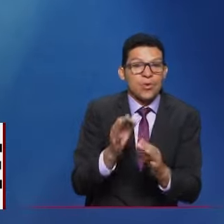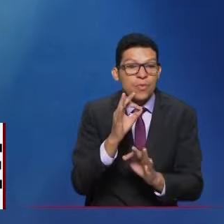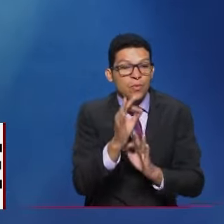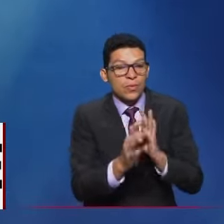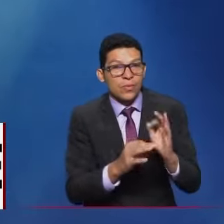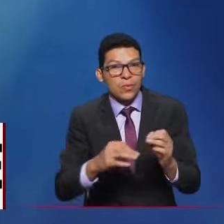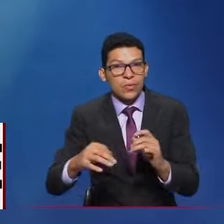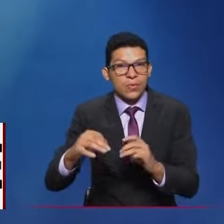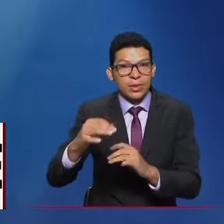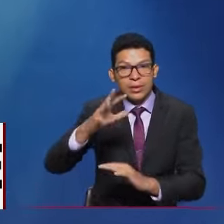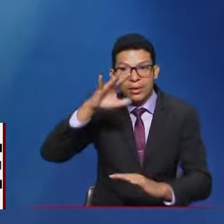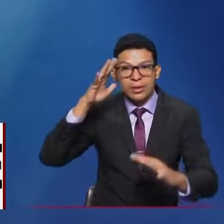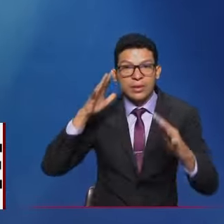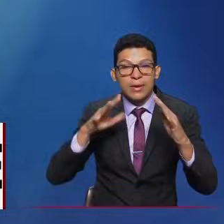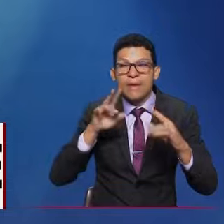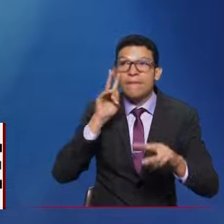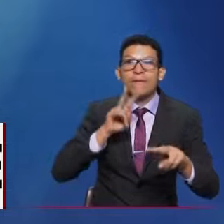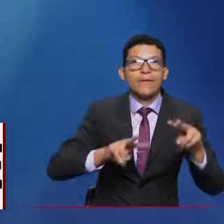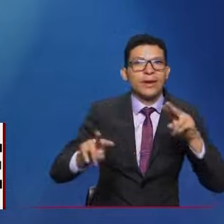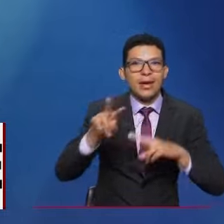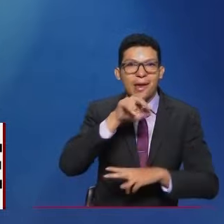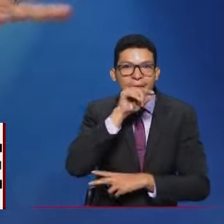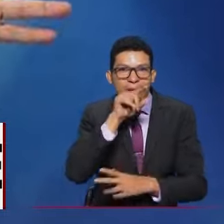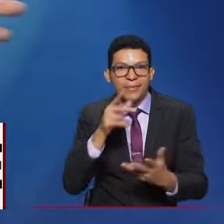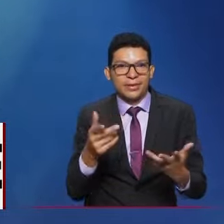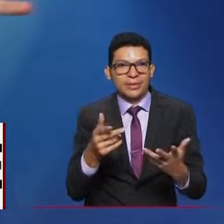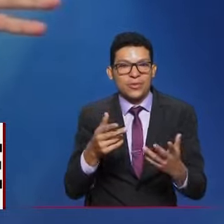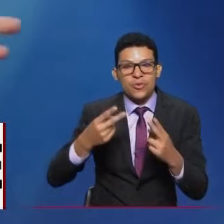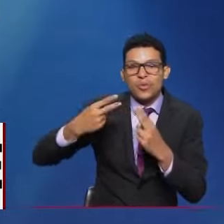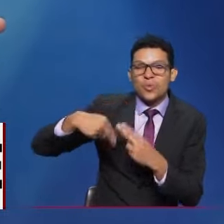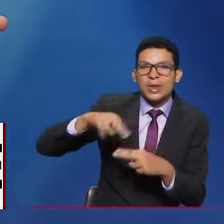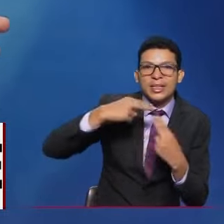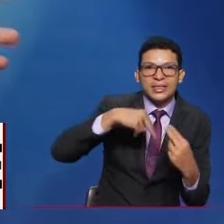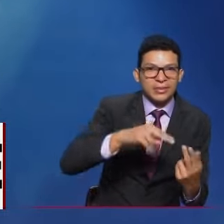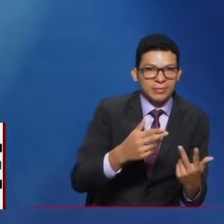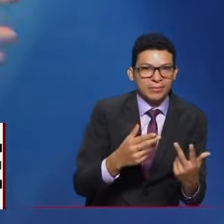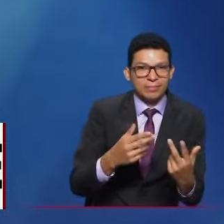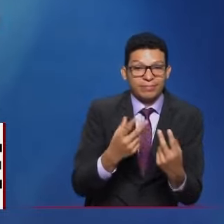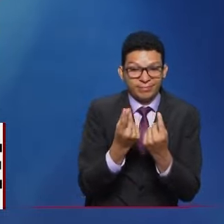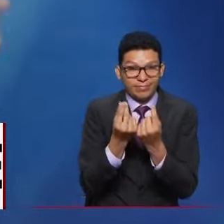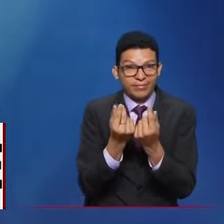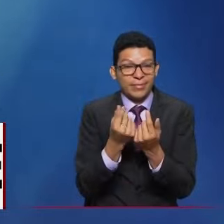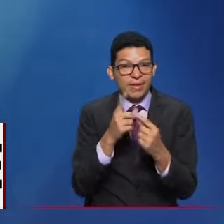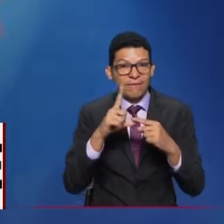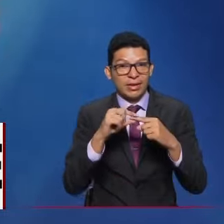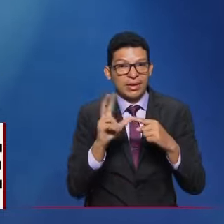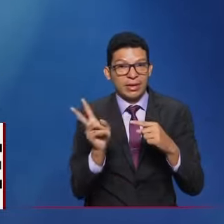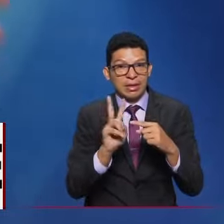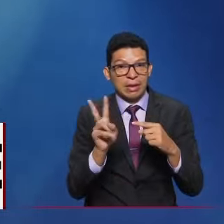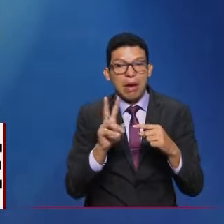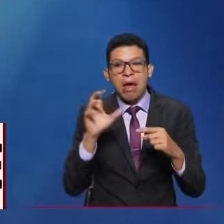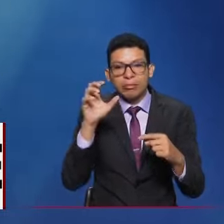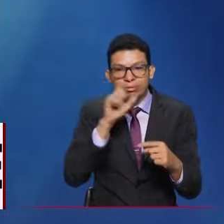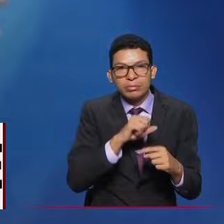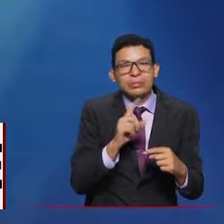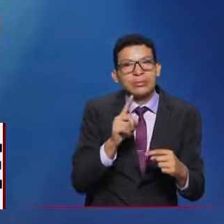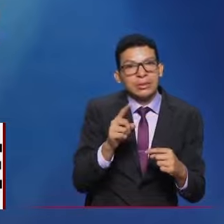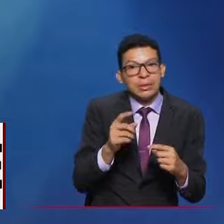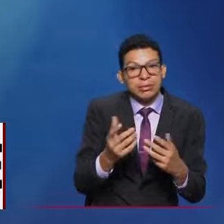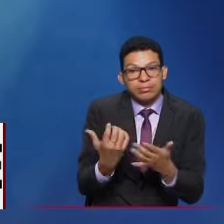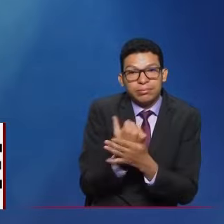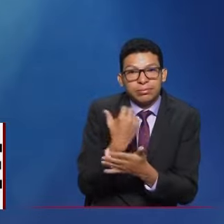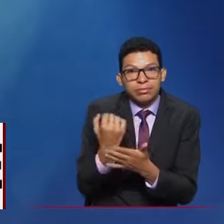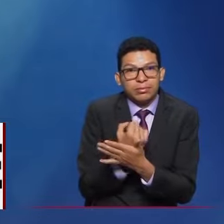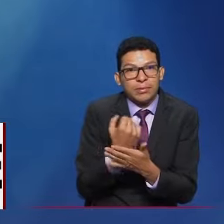guardabosques, claro, avistamiento de aves, ecoturismo, y vas generando una economía verde, que la gente se dé cuenta que el bosque genera muchos